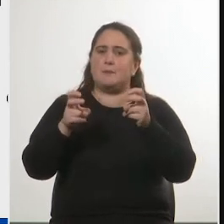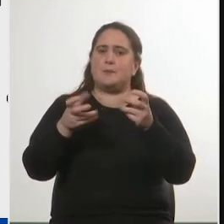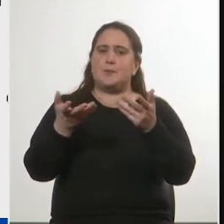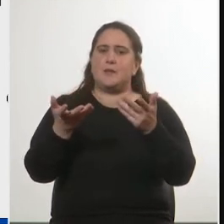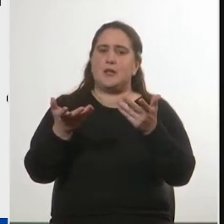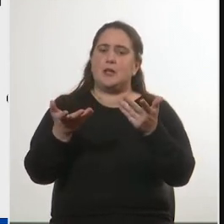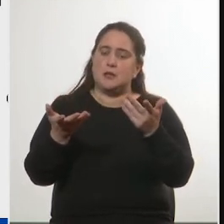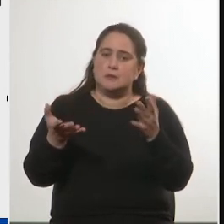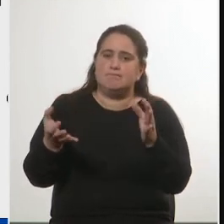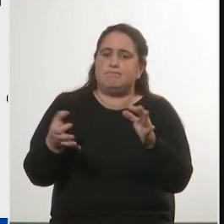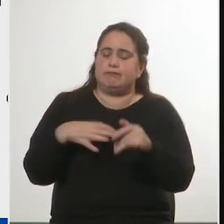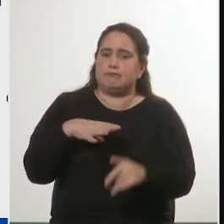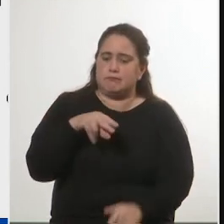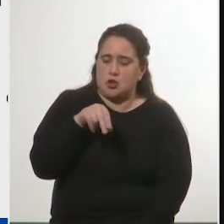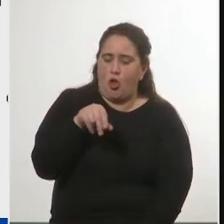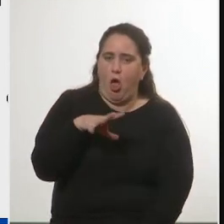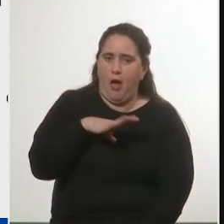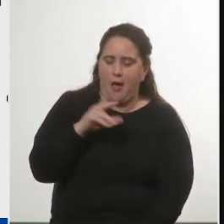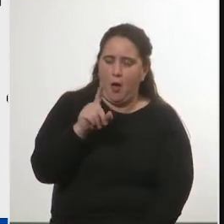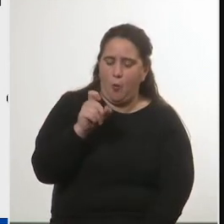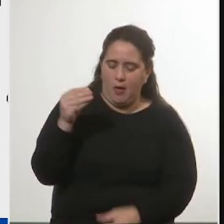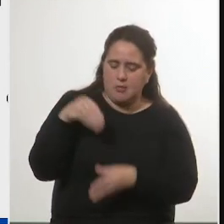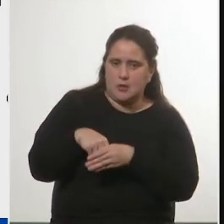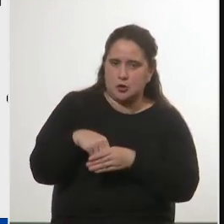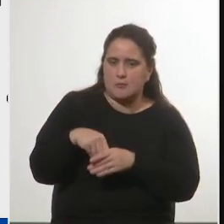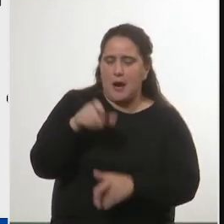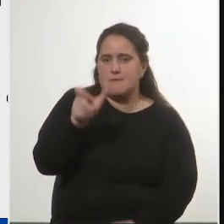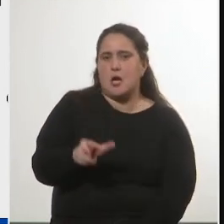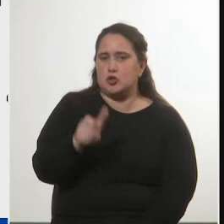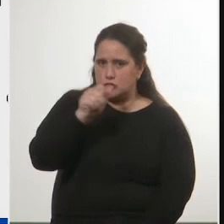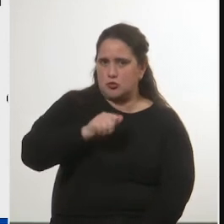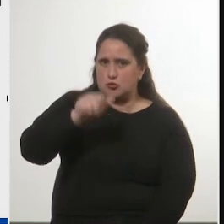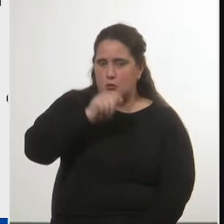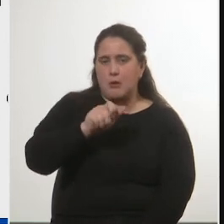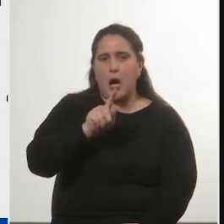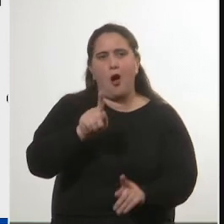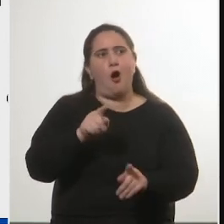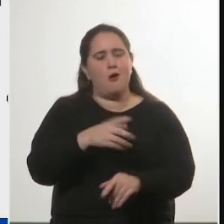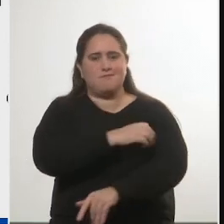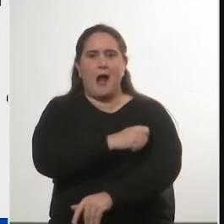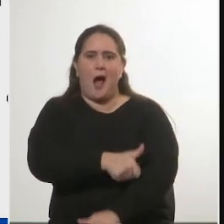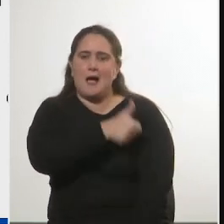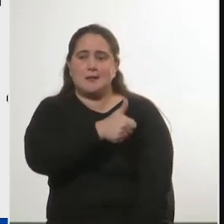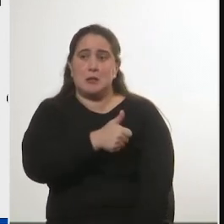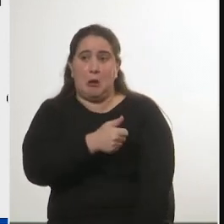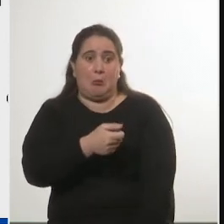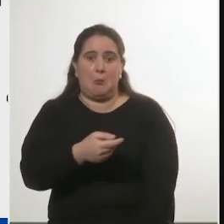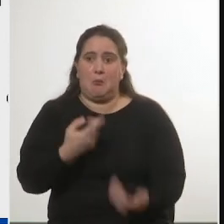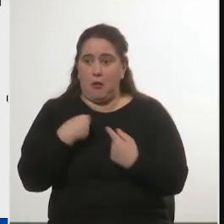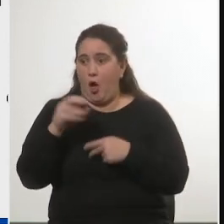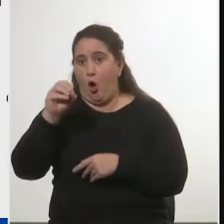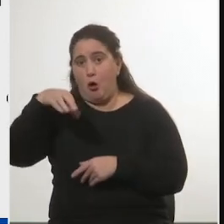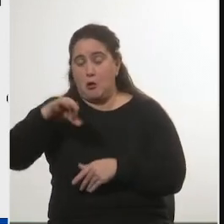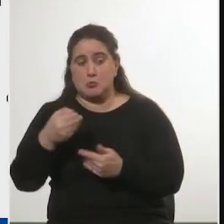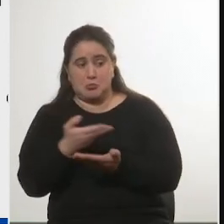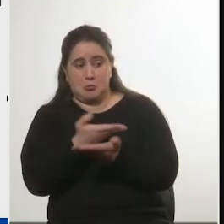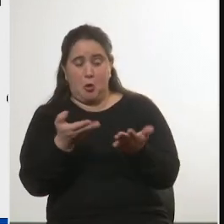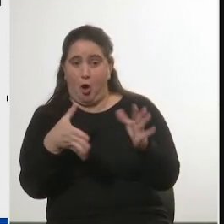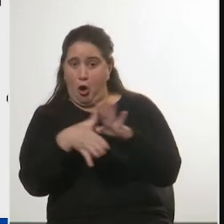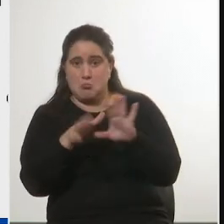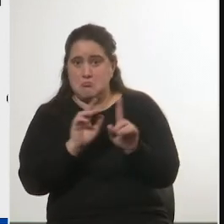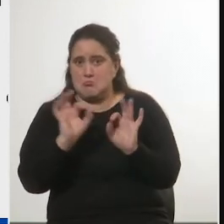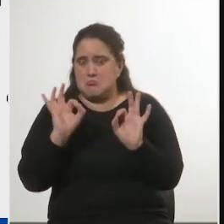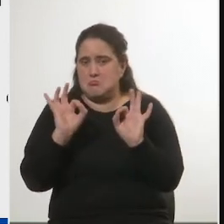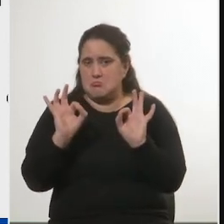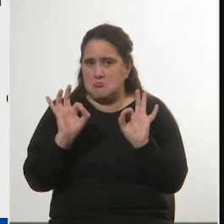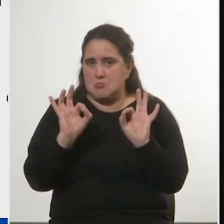asociación entre la presencia de sodio en el agua de consumo humano y la hipertensión. No ha podido demostrar